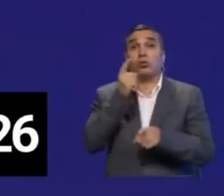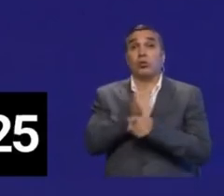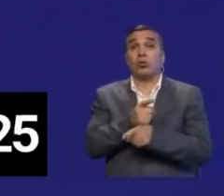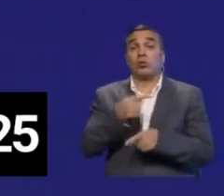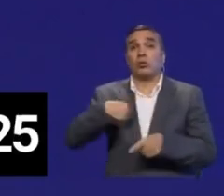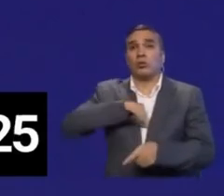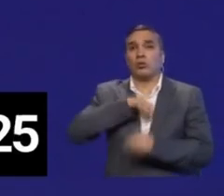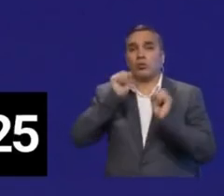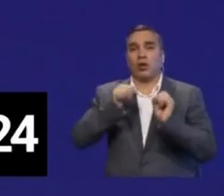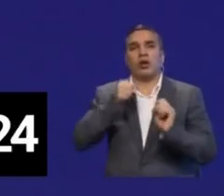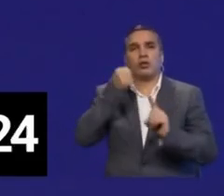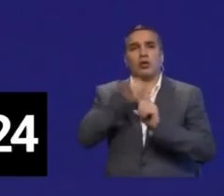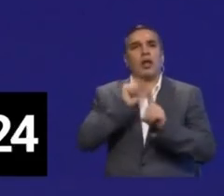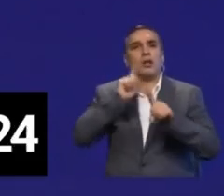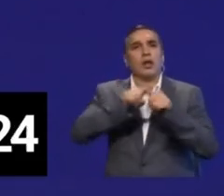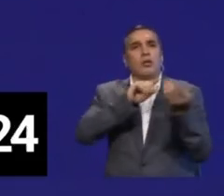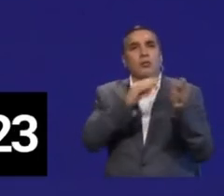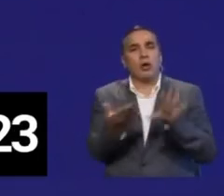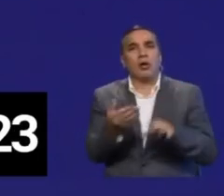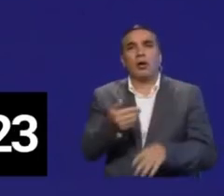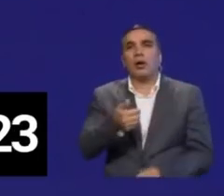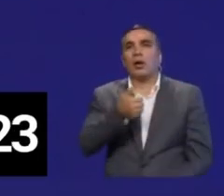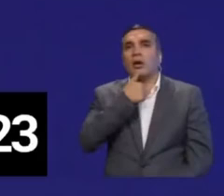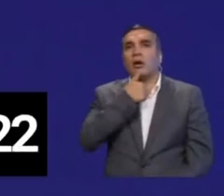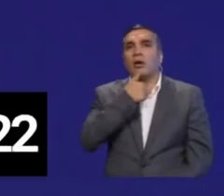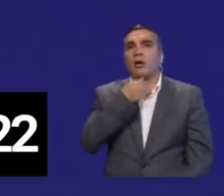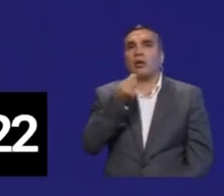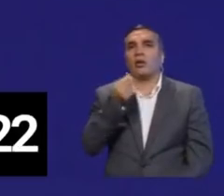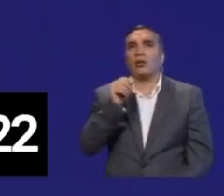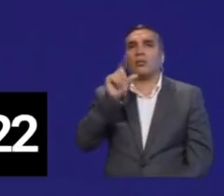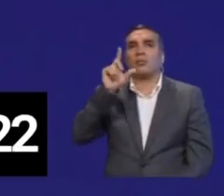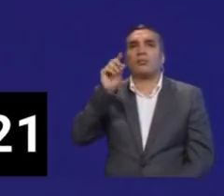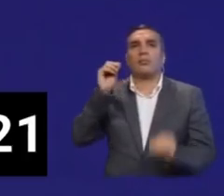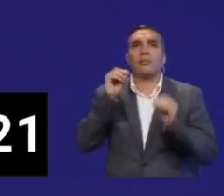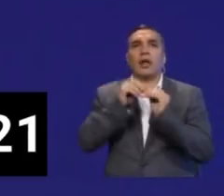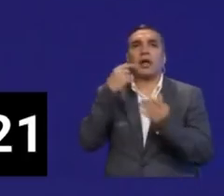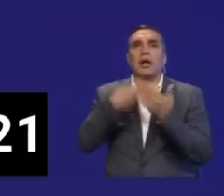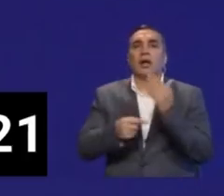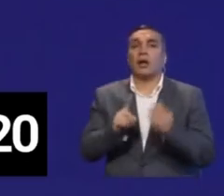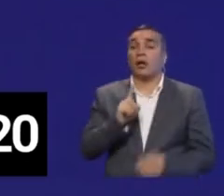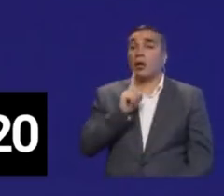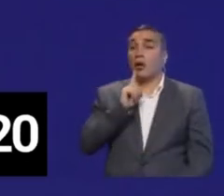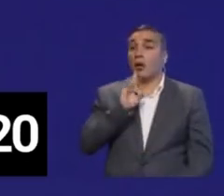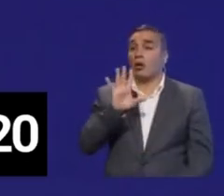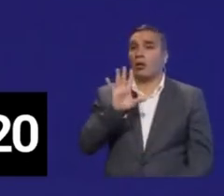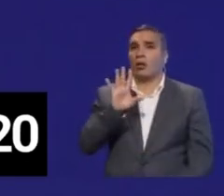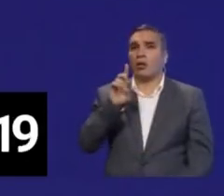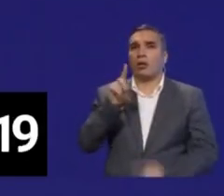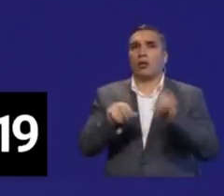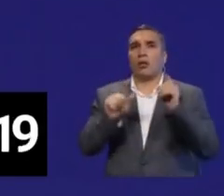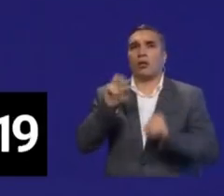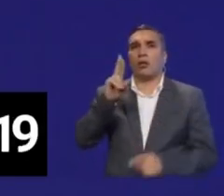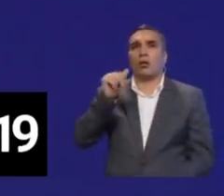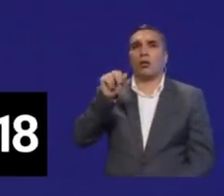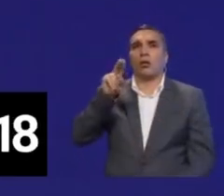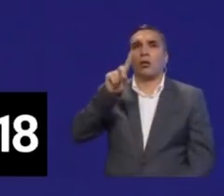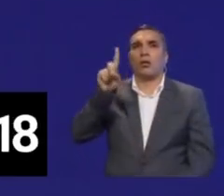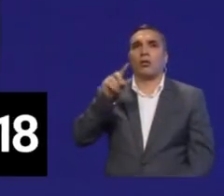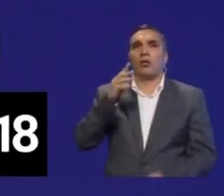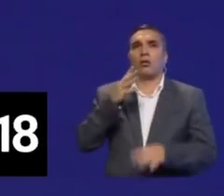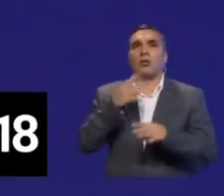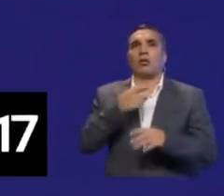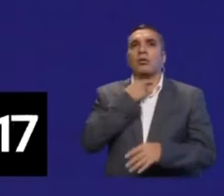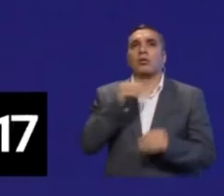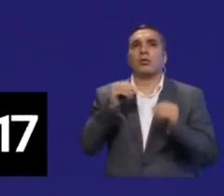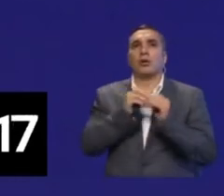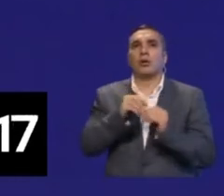daríamos nuestra vida. El agua vale más que el oro. Aunque el señor Arauz parece que le gusta más el oro que